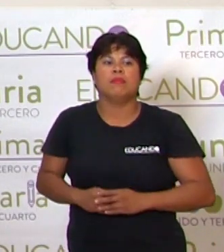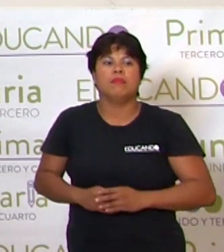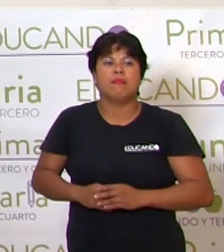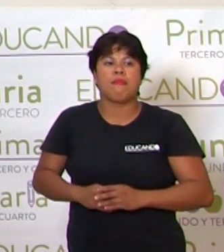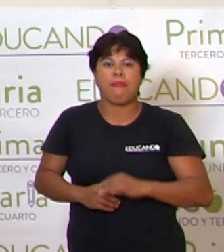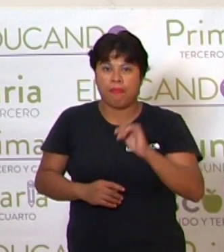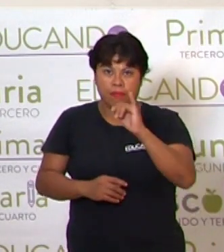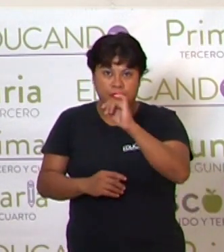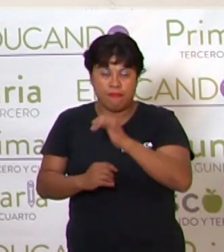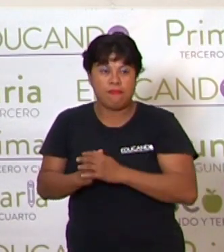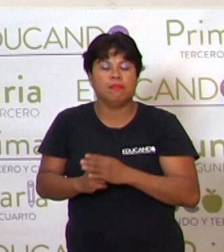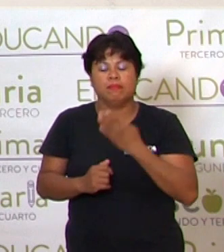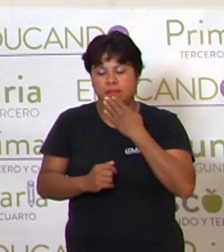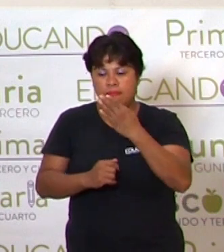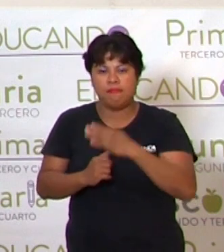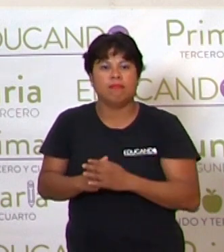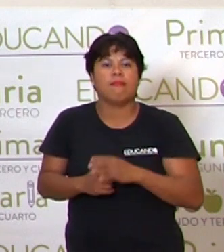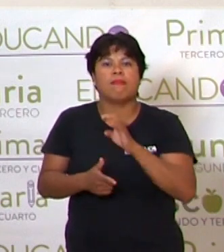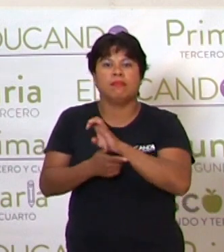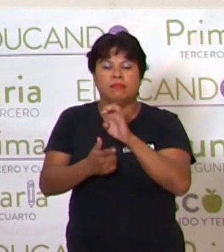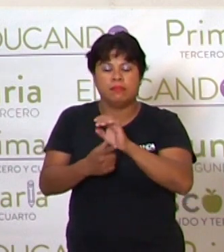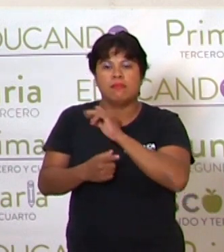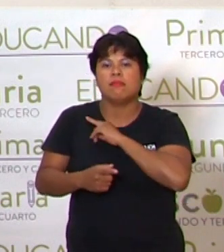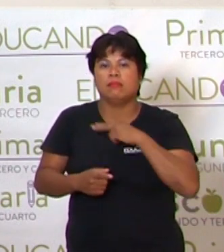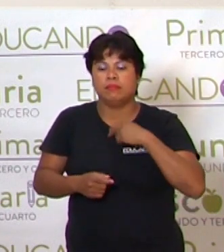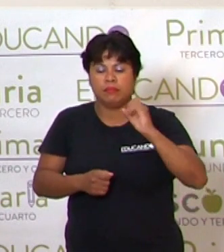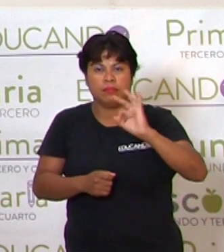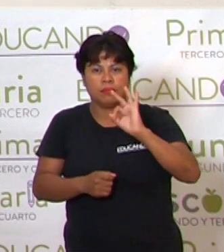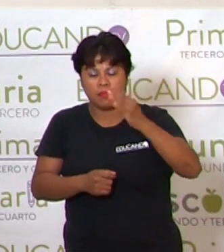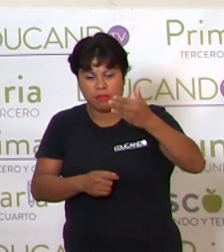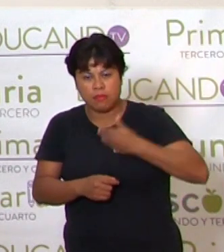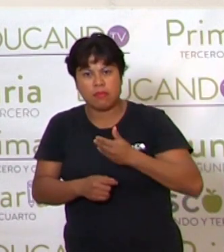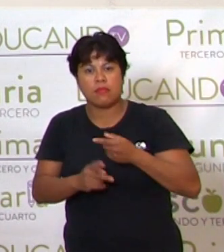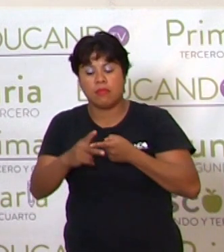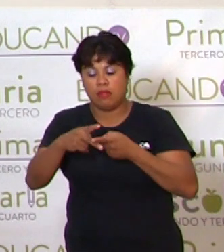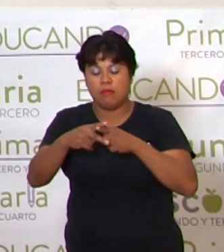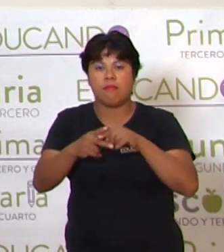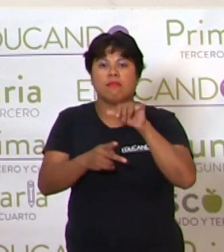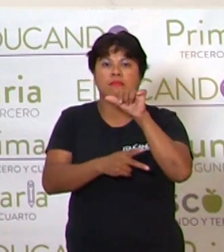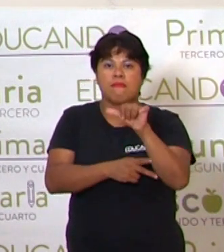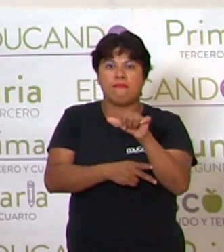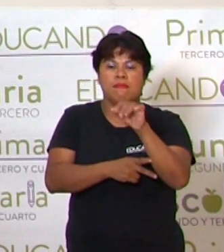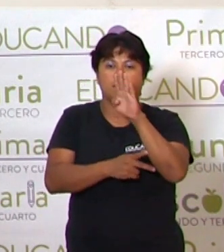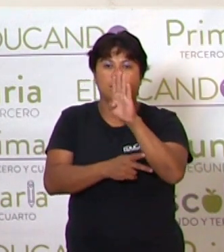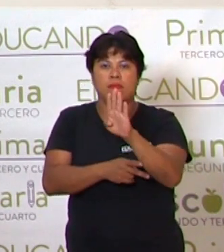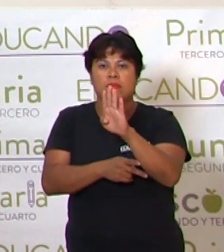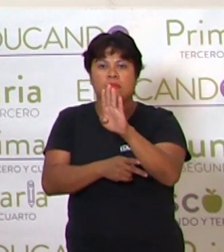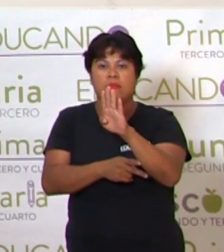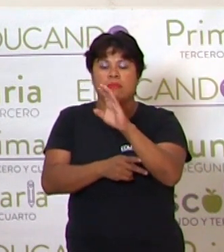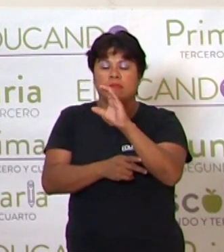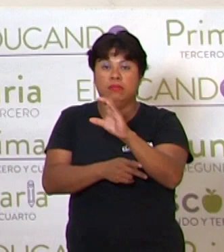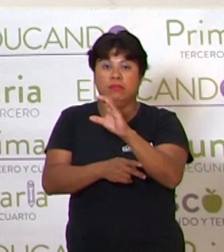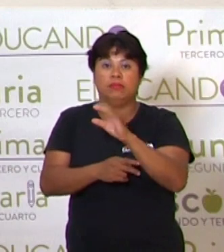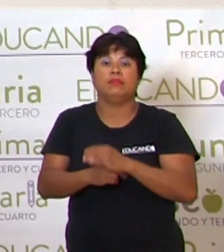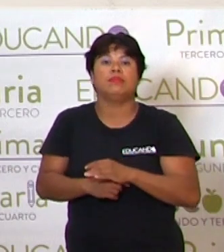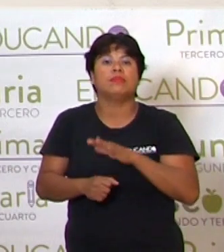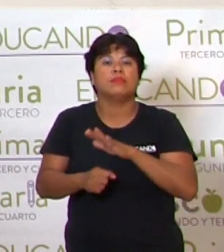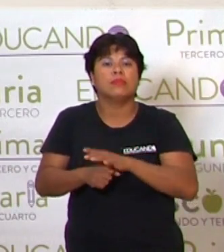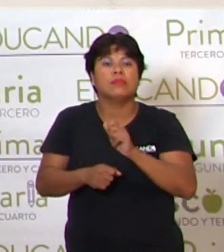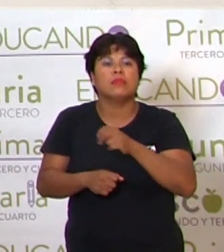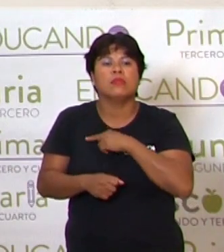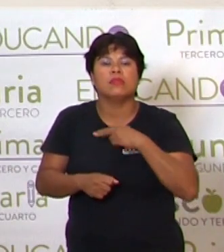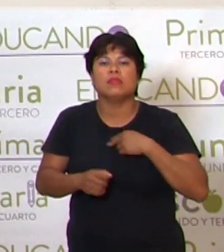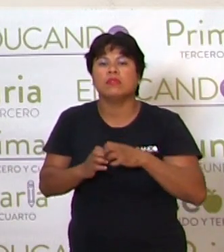¿Sí? Muy bien. Entonces si nos está pidiendo ángulo A, B, D, ¿de cuál